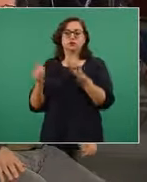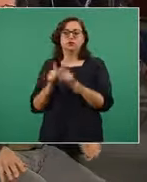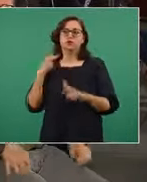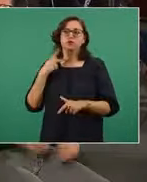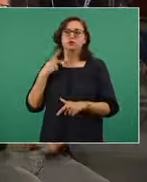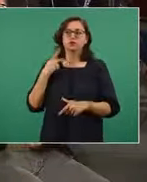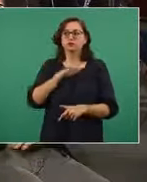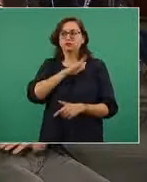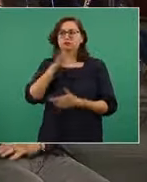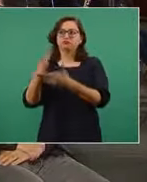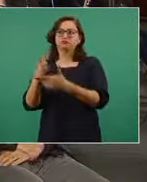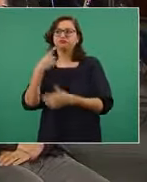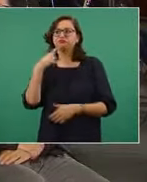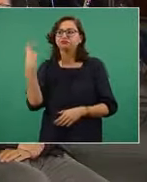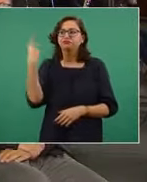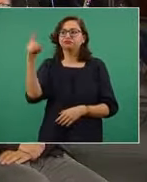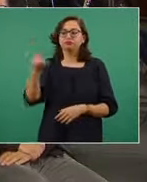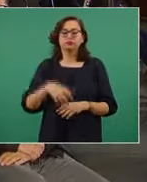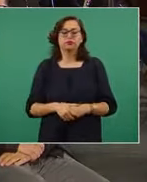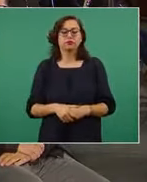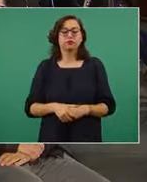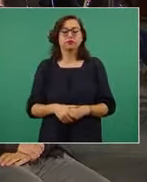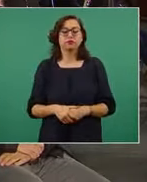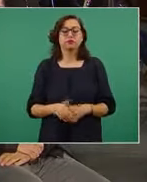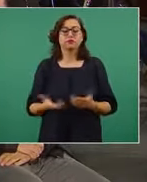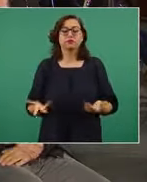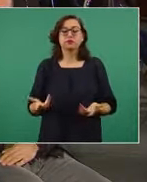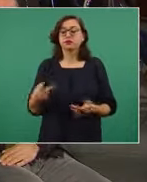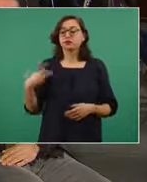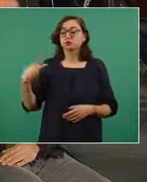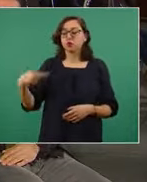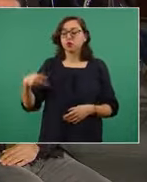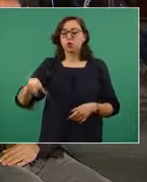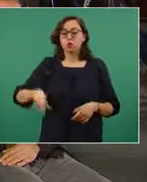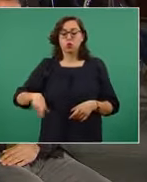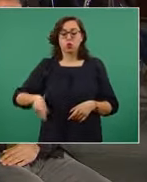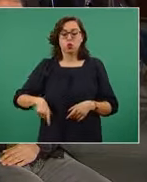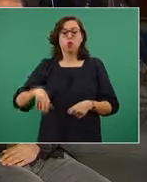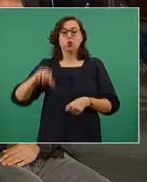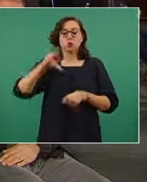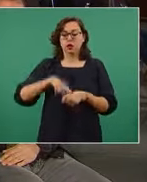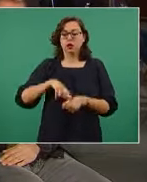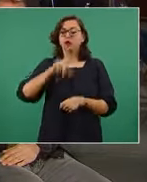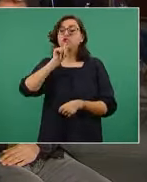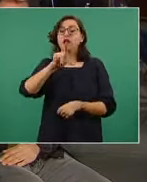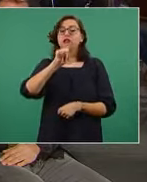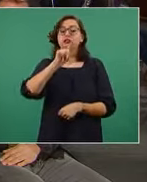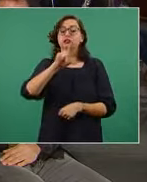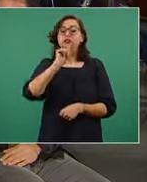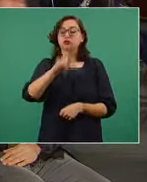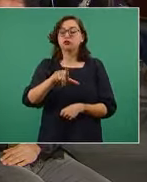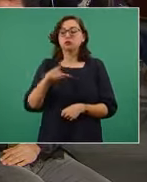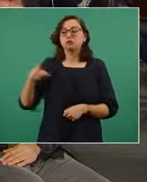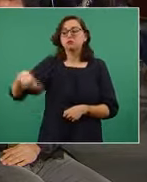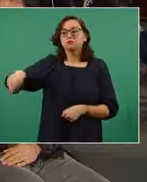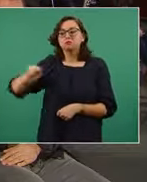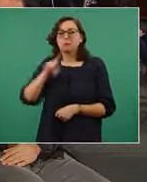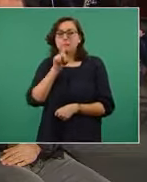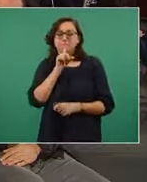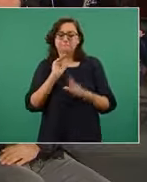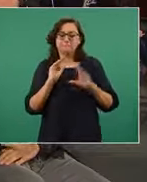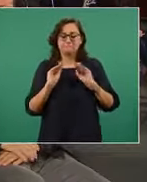este sentido, han mantenido un silencio bastante cómplice con su gobernador, emanado de este partido en Jalisco, un gobernador que, mientras